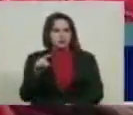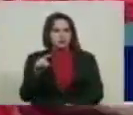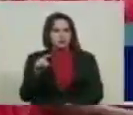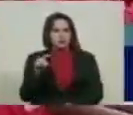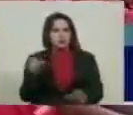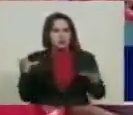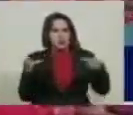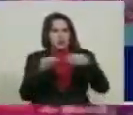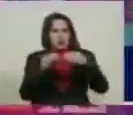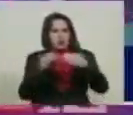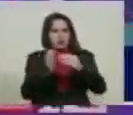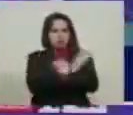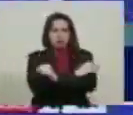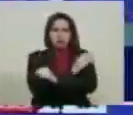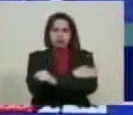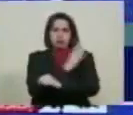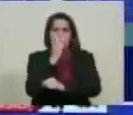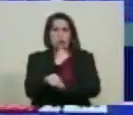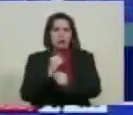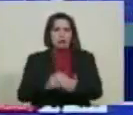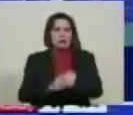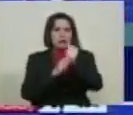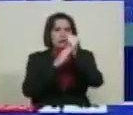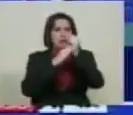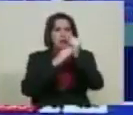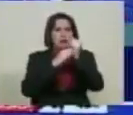Un liderazgo desmoralizado,